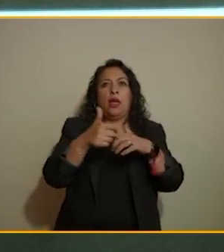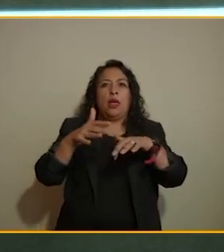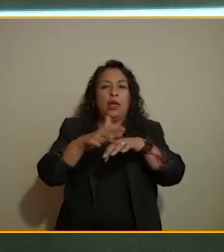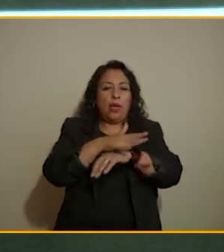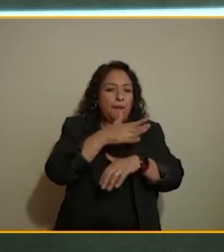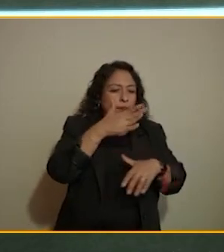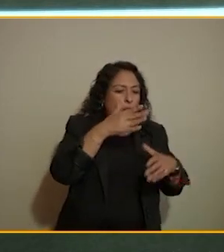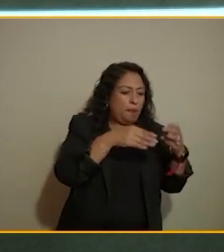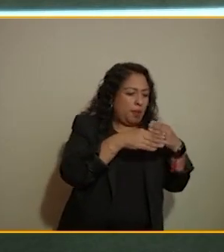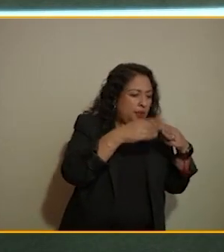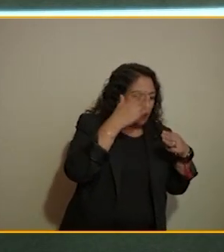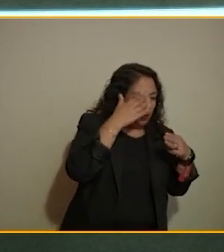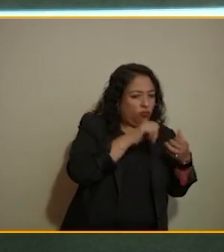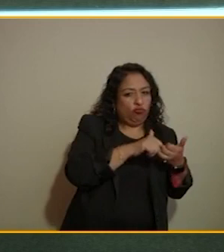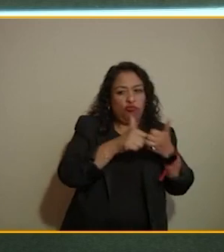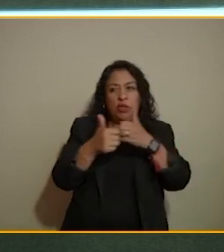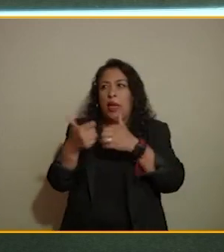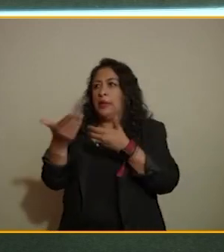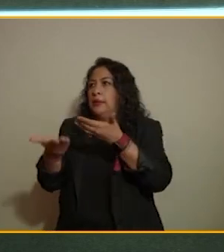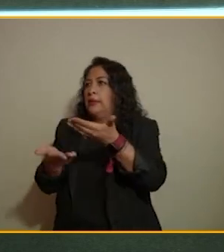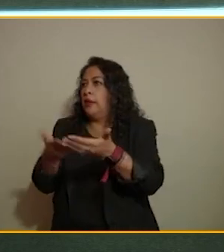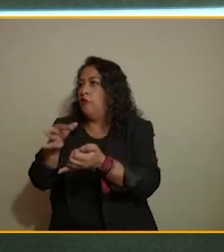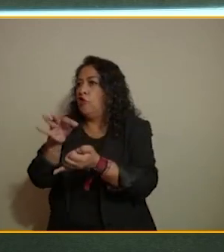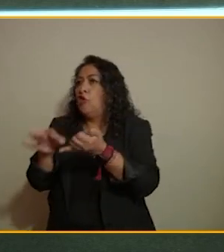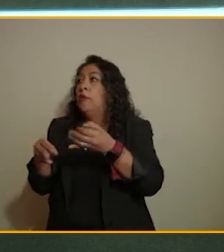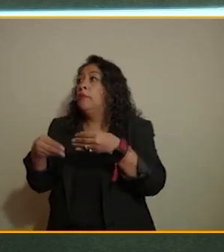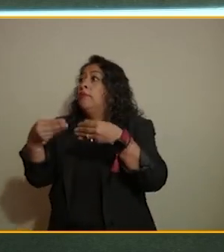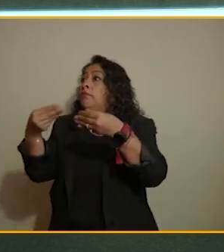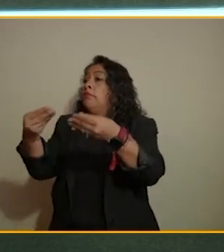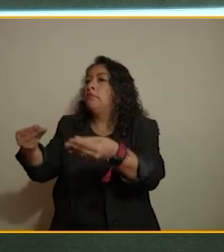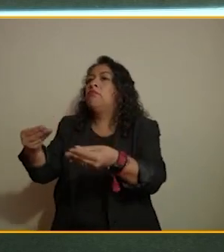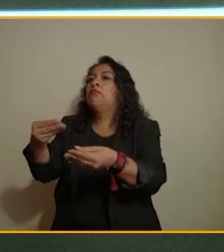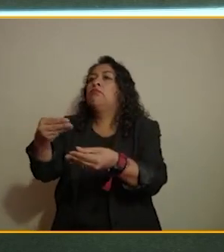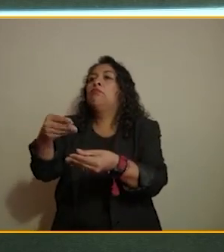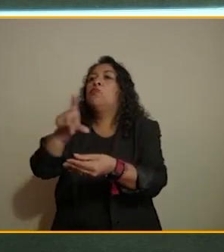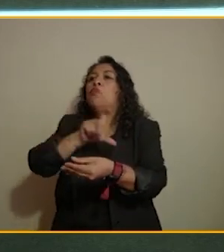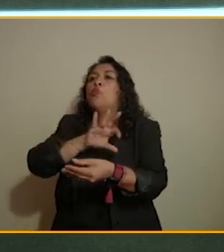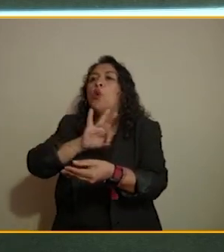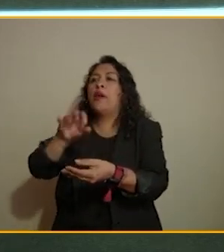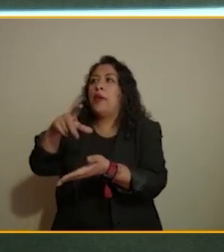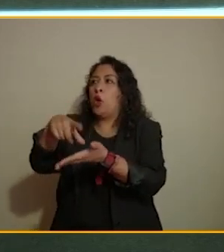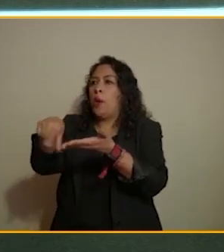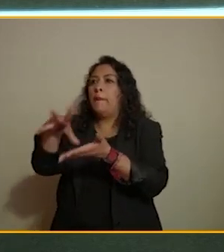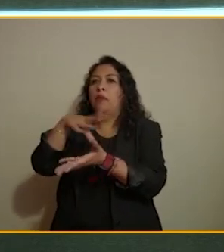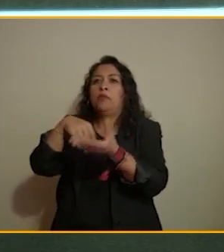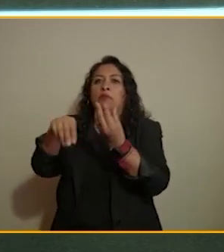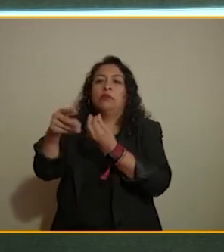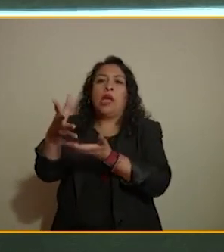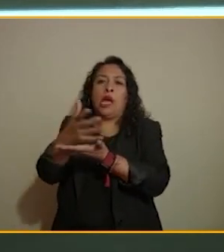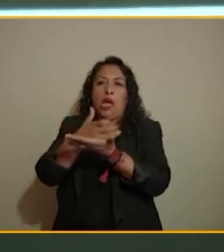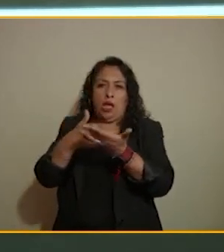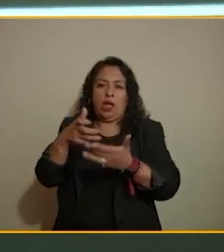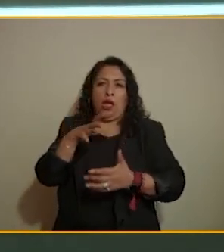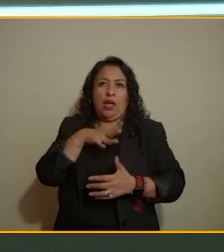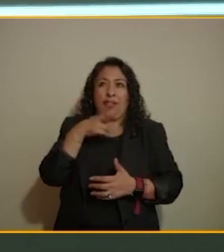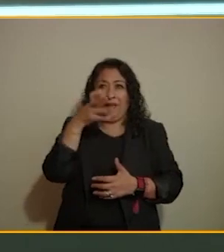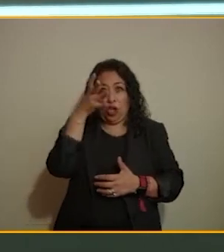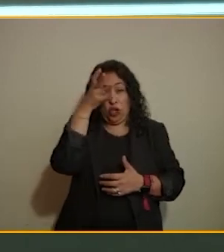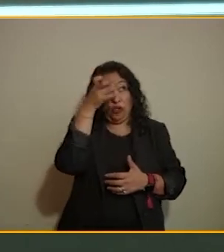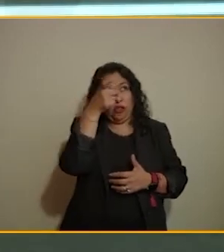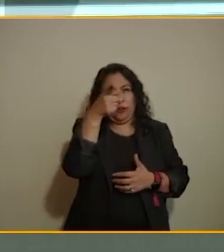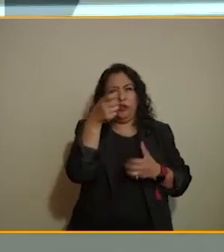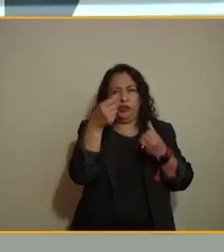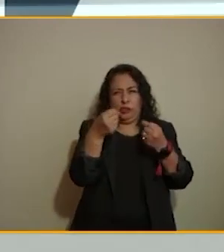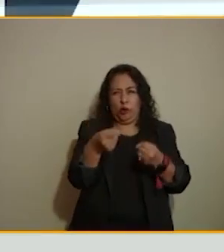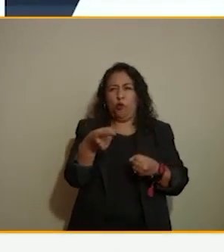materia prima en un producto o servicio final y que llega hasta tu cliente y que es cobrado y genera una utilidad. Este es un concepto que seguro